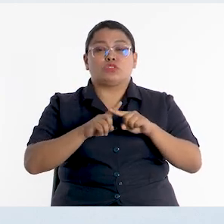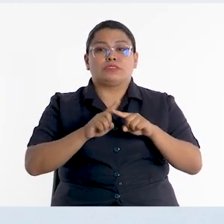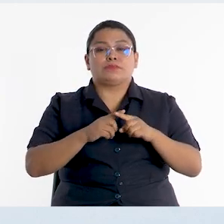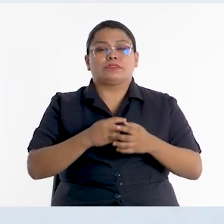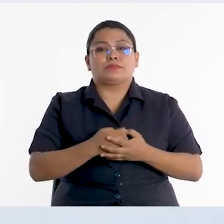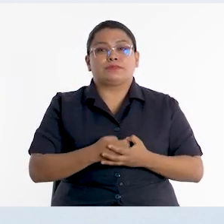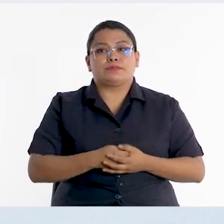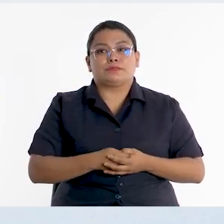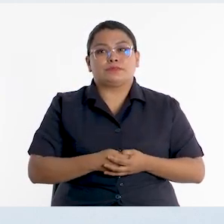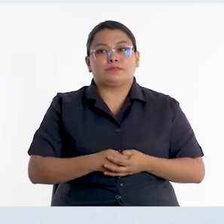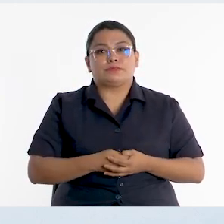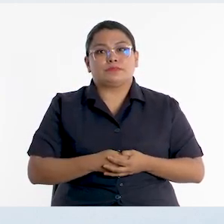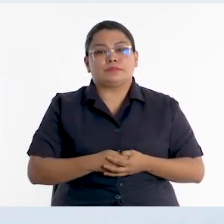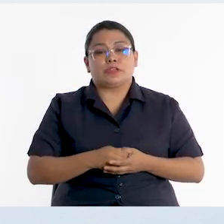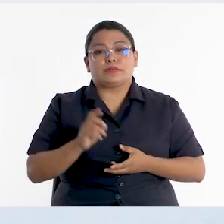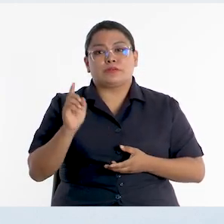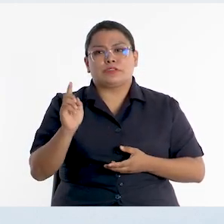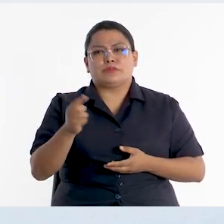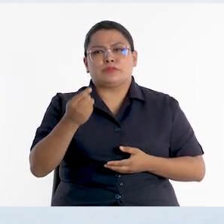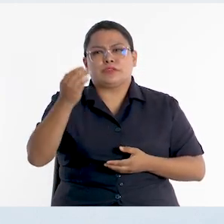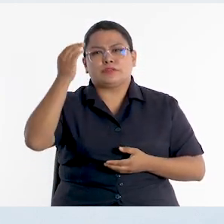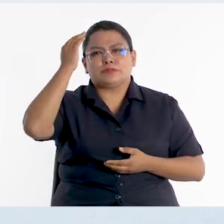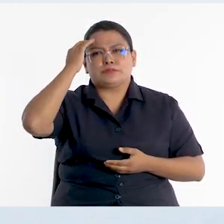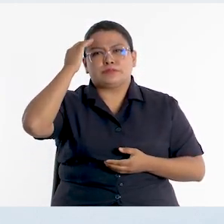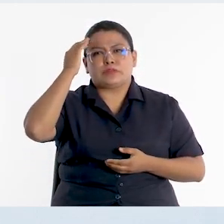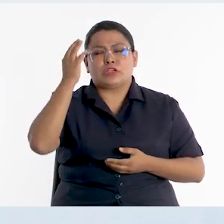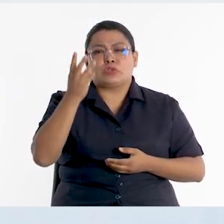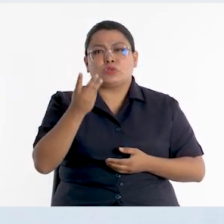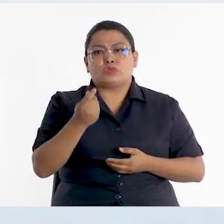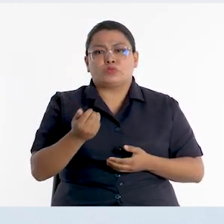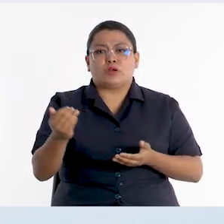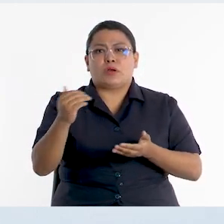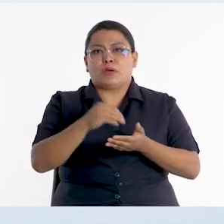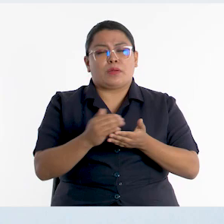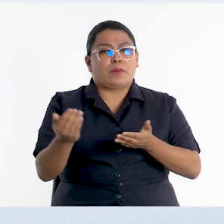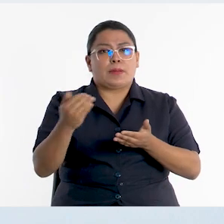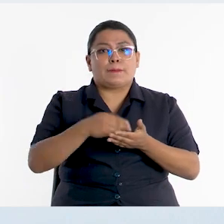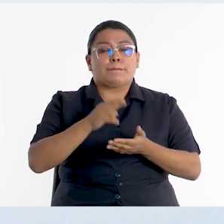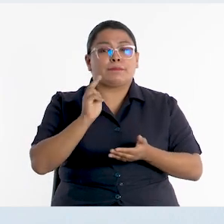multiplicación. Primero identifica la cantidad que se repite.